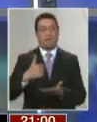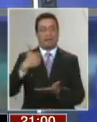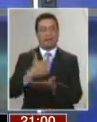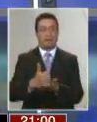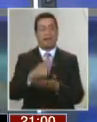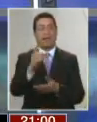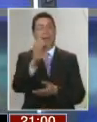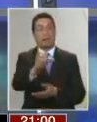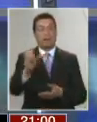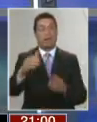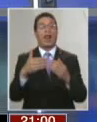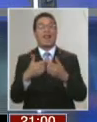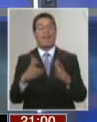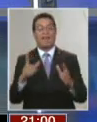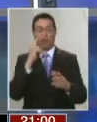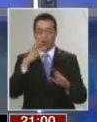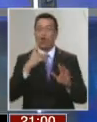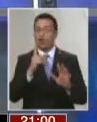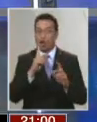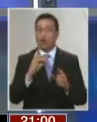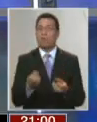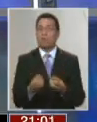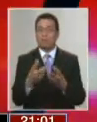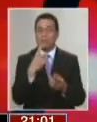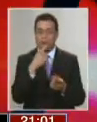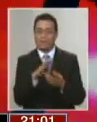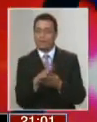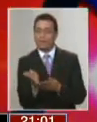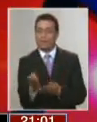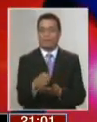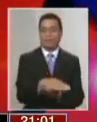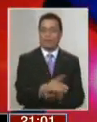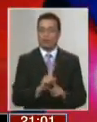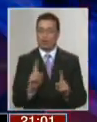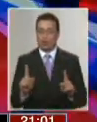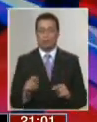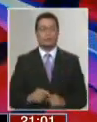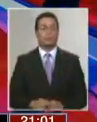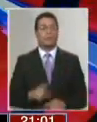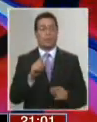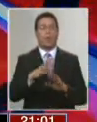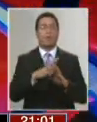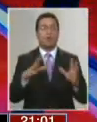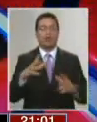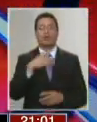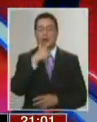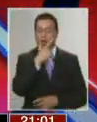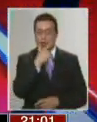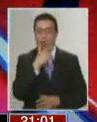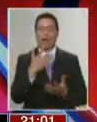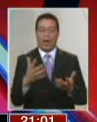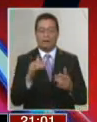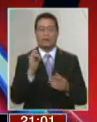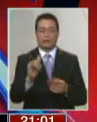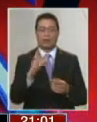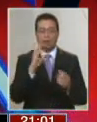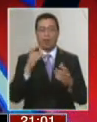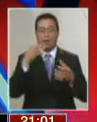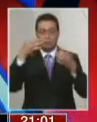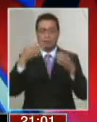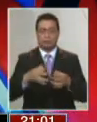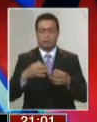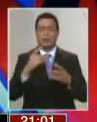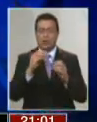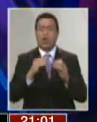sea libre y no instrumentalizada por el gobierno hay muchas dudas Por cierto por ejemplo qué tan efectivo